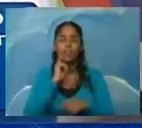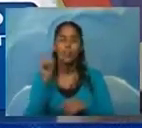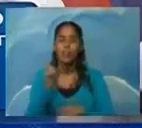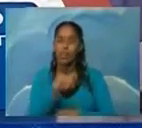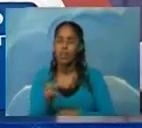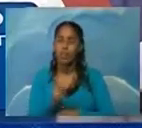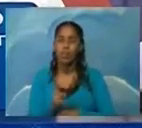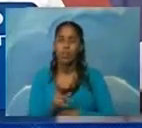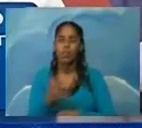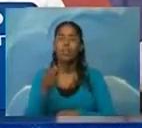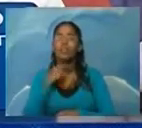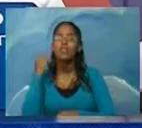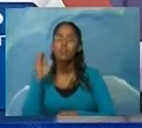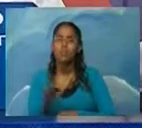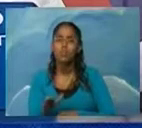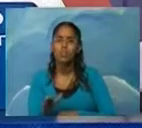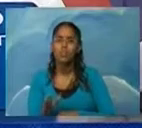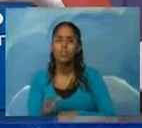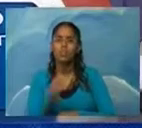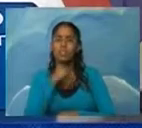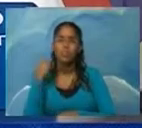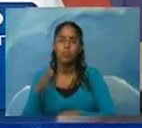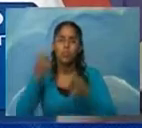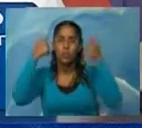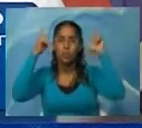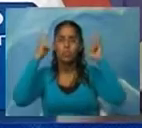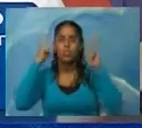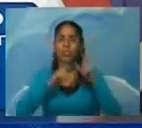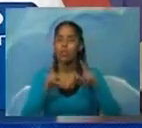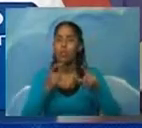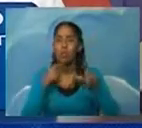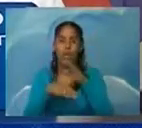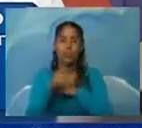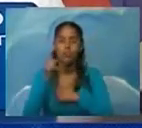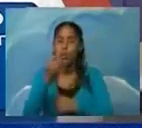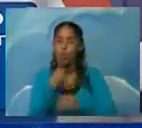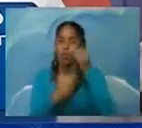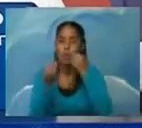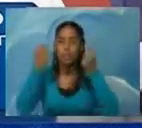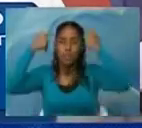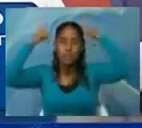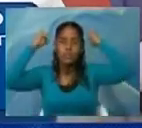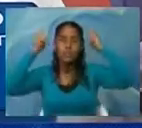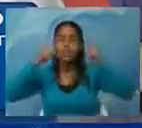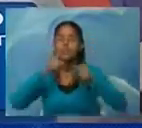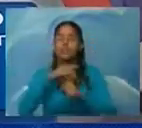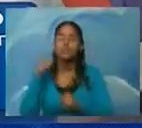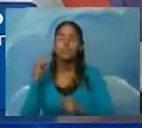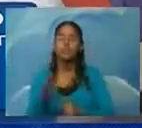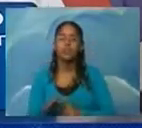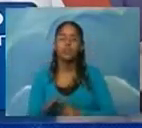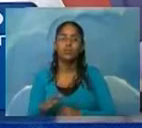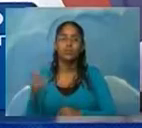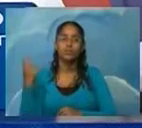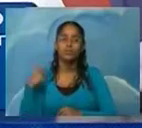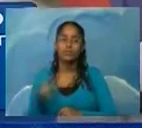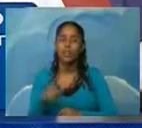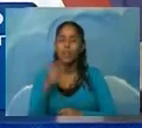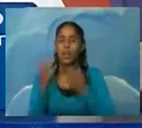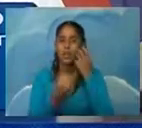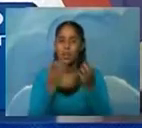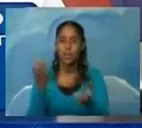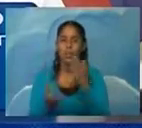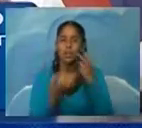mortecina, que se murió el becerro. No vaya usted a comerse el becerro, ese se murió. Usted tiene que quemar